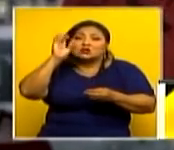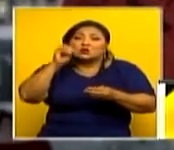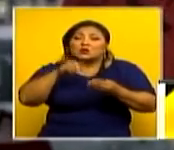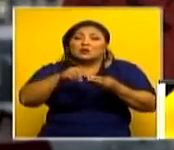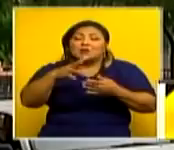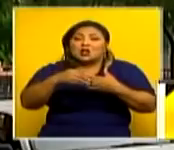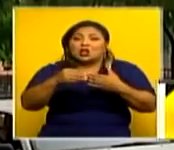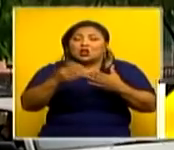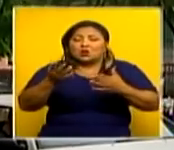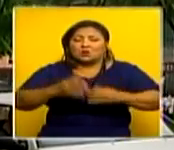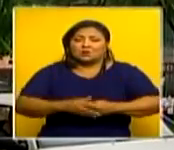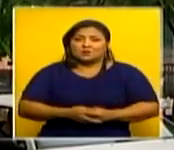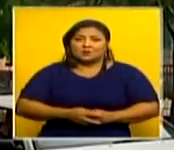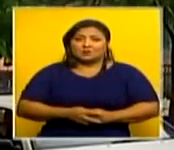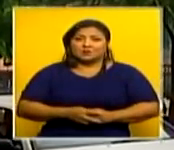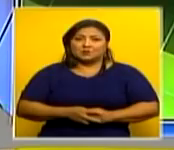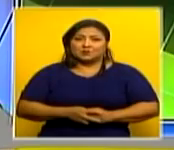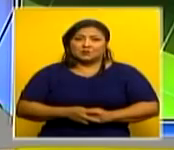$250,000.